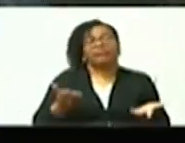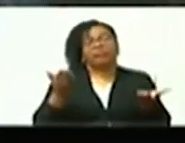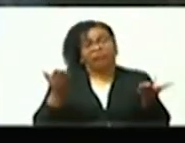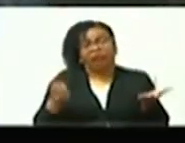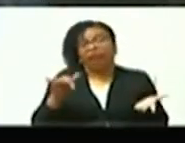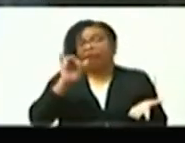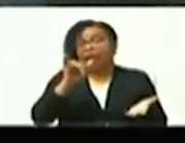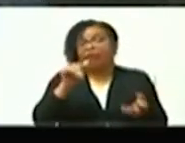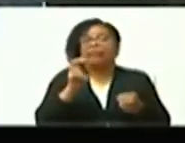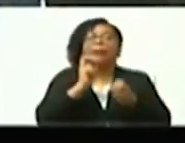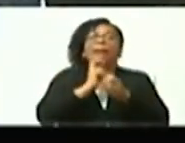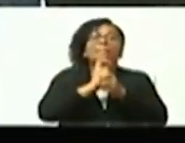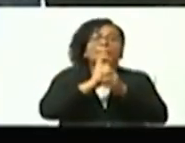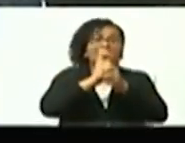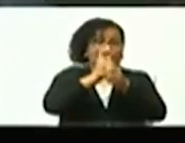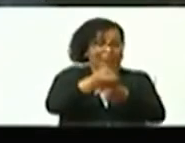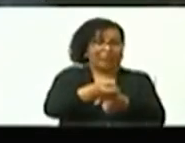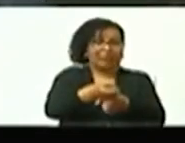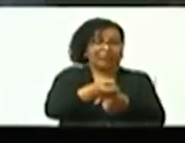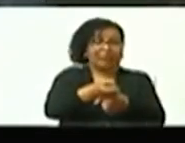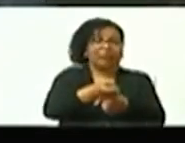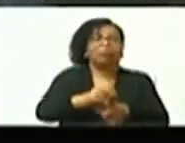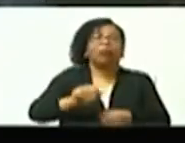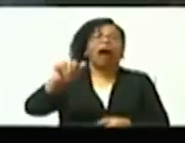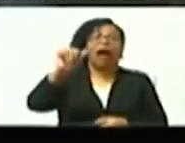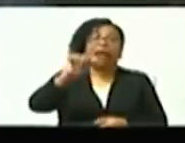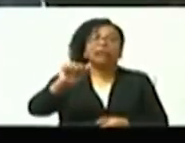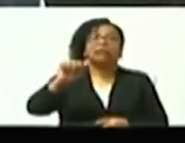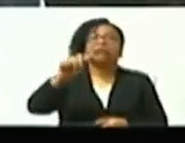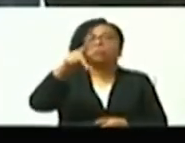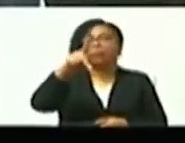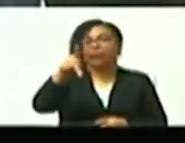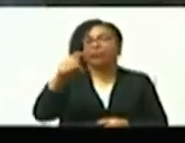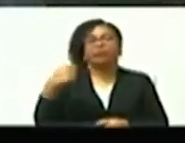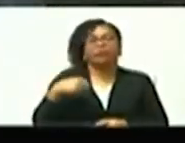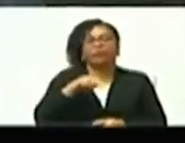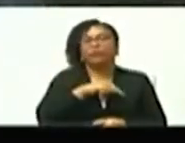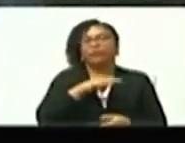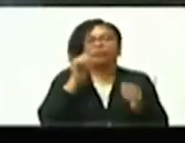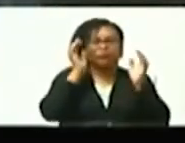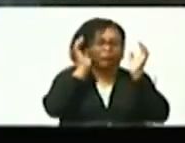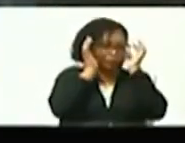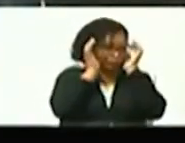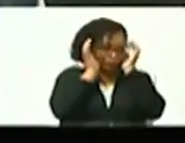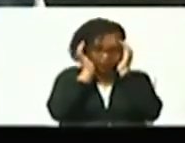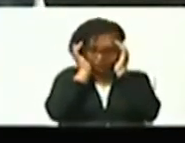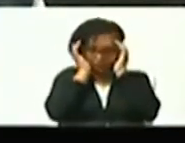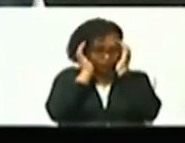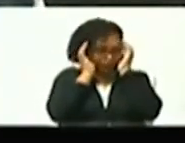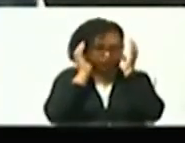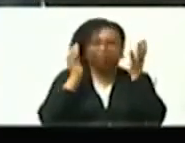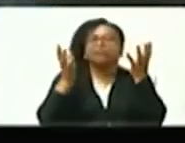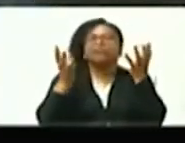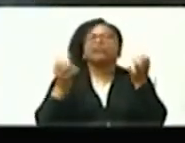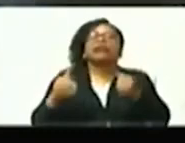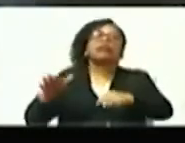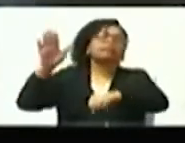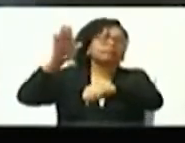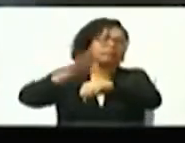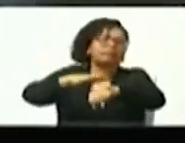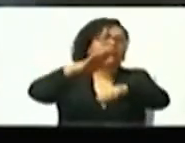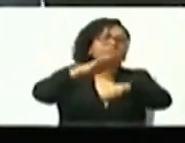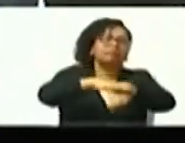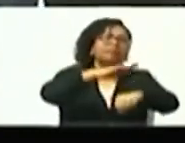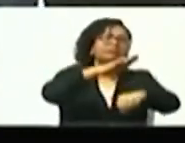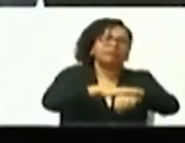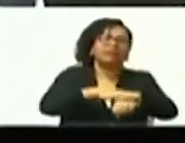de Alianza País de nuestra preocupación. Y quiero hacer un llamado. Nosotros estamos aprobando préstamos. Se nos dice que